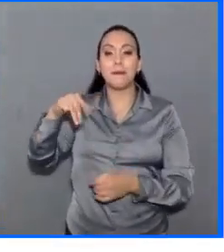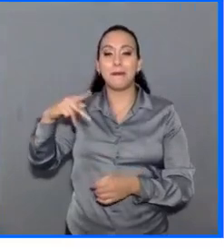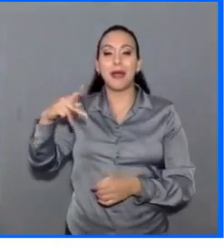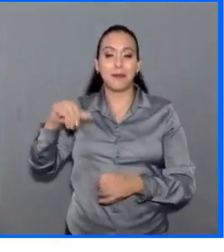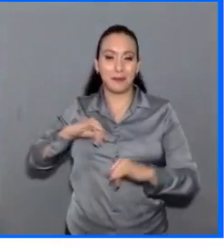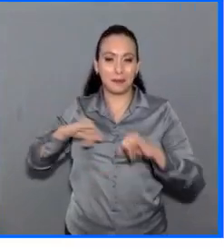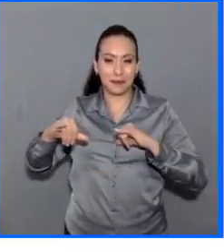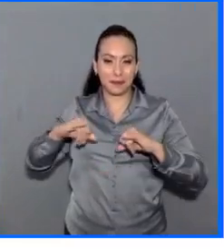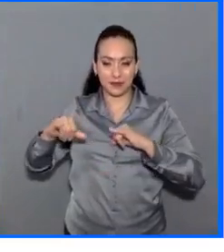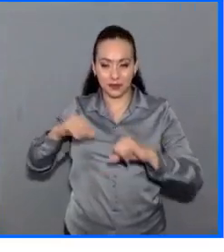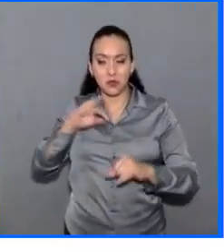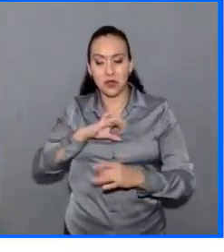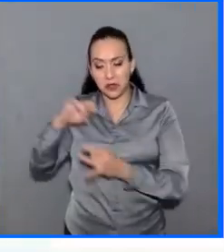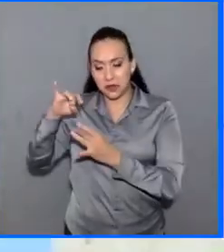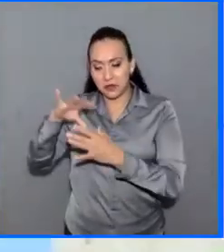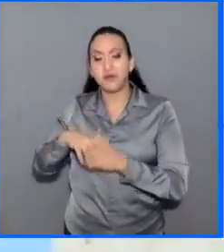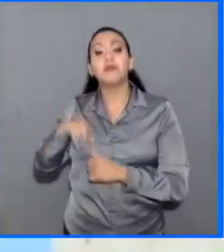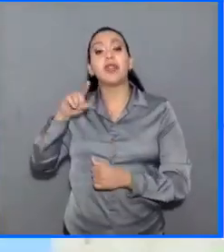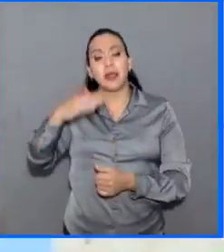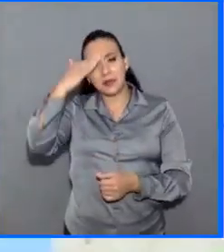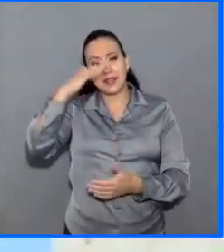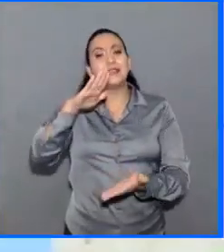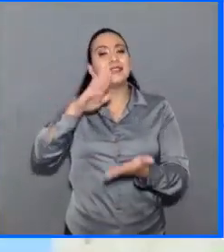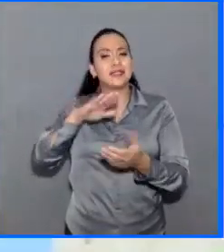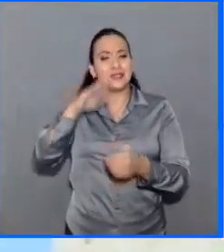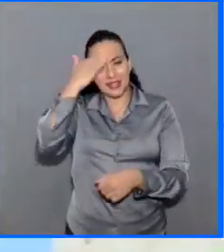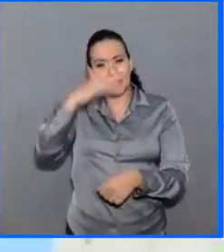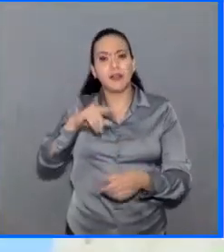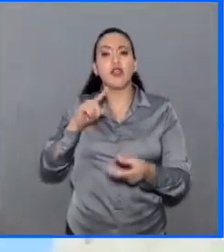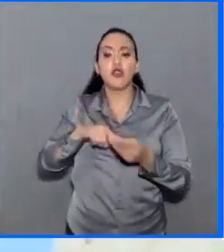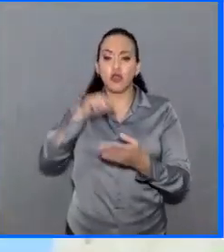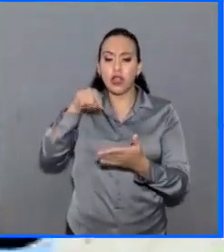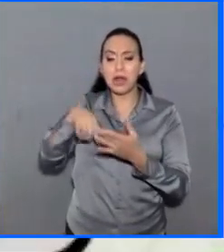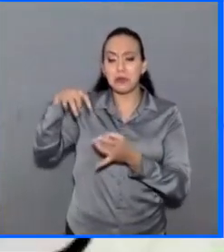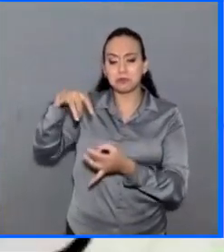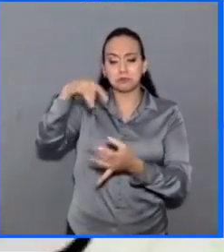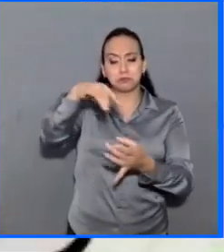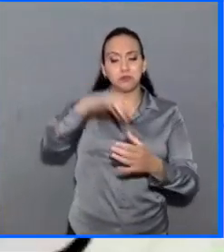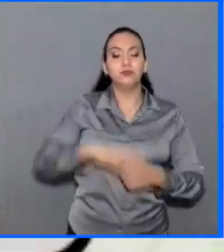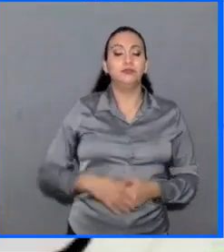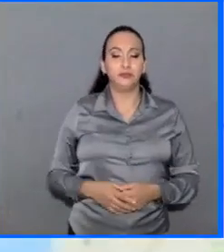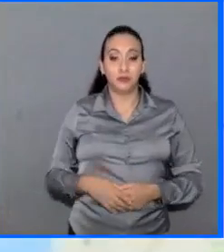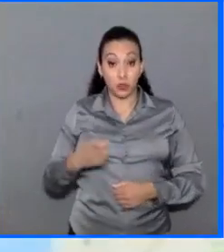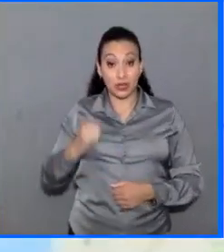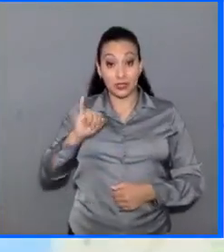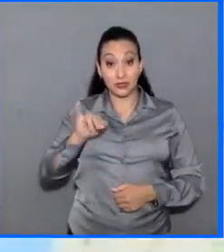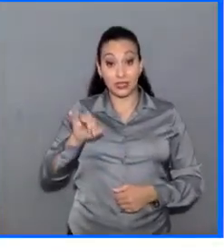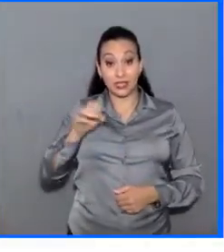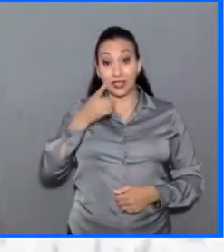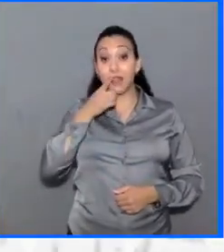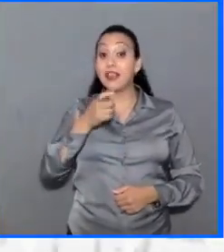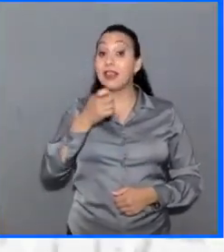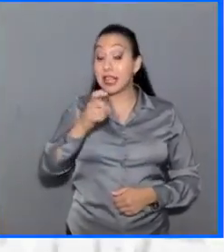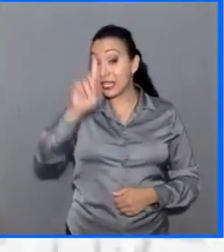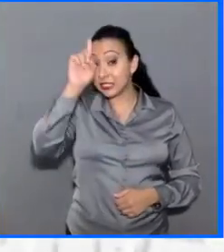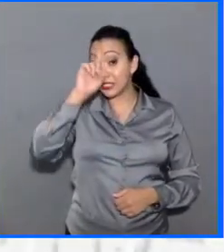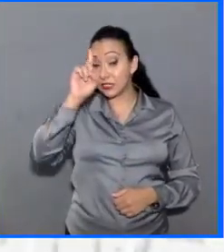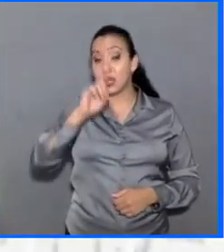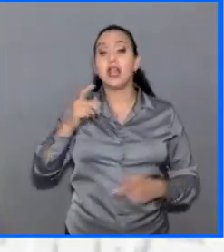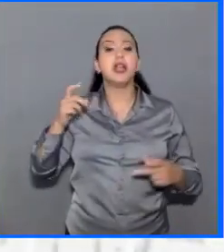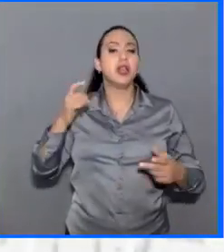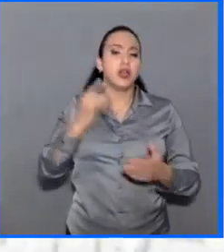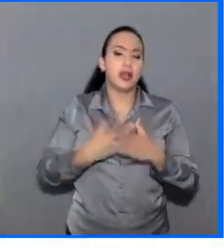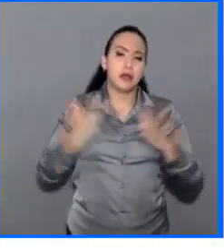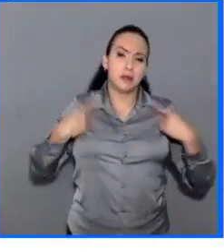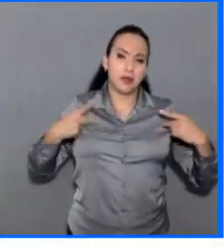consultarse la ubicación de las casillas especiales en cada entidad. Para ello, el INE recordó que estas solo recibirán a personas que se encuentren fuera